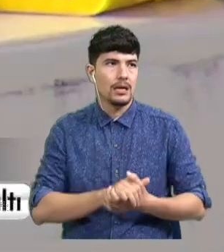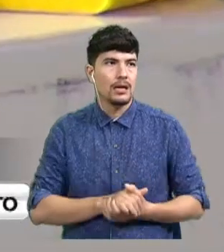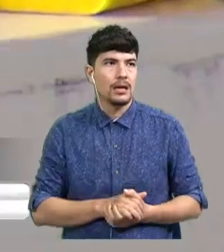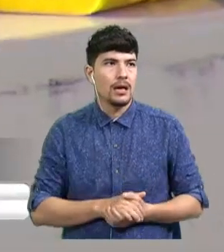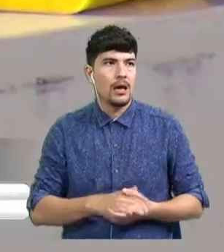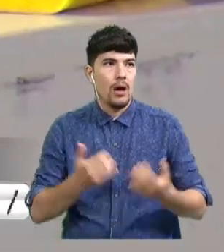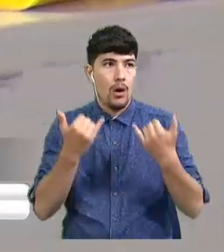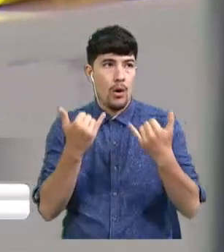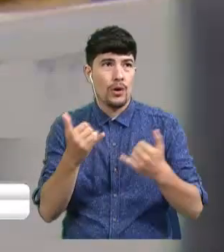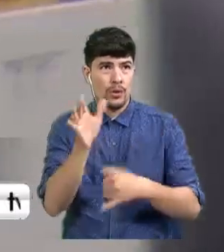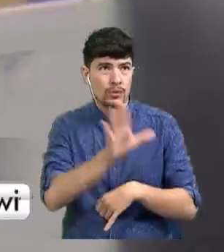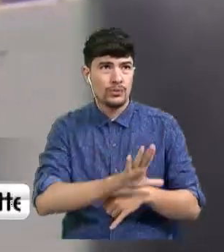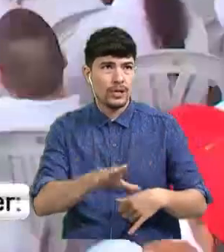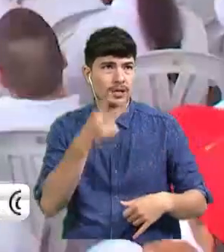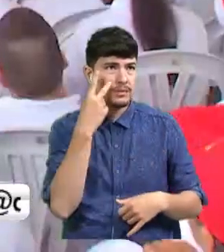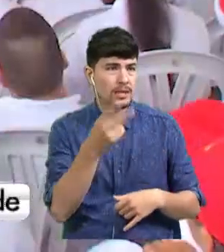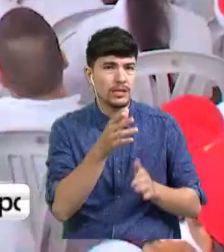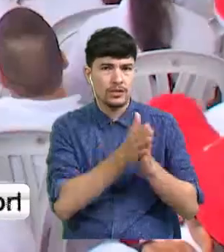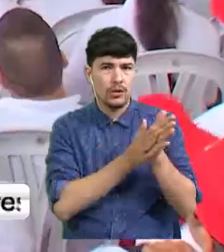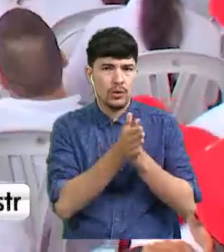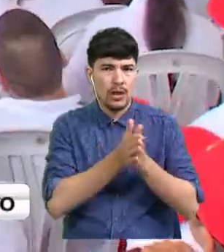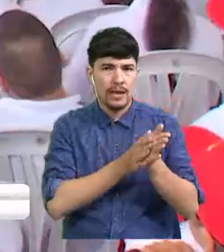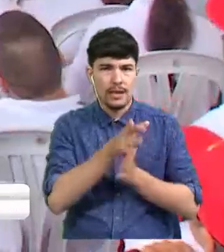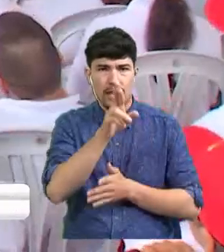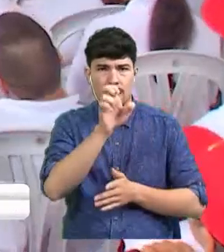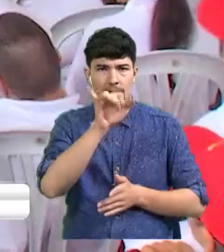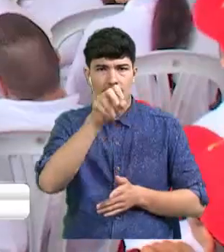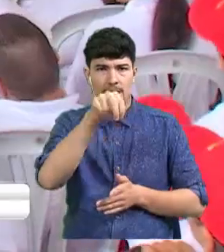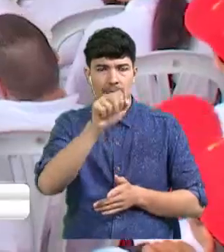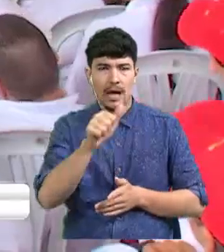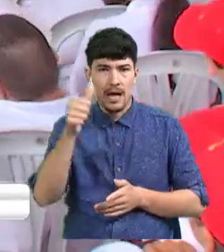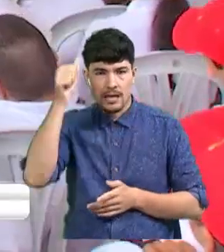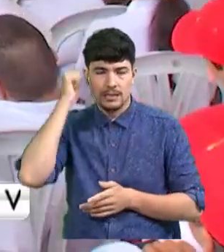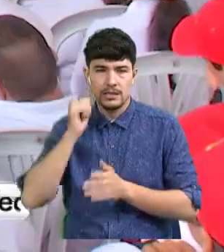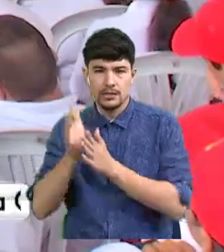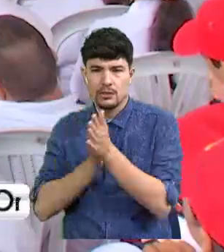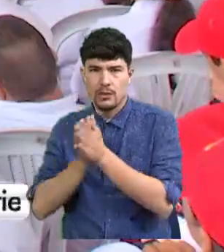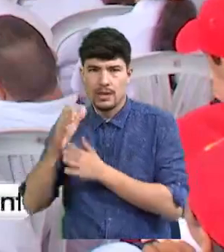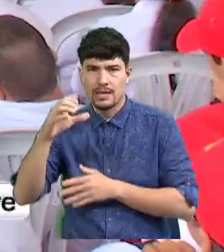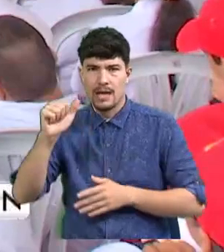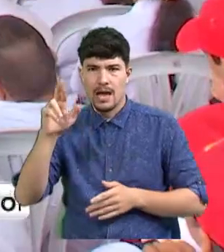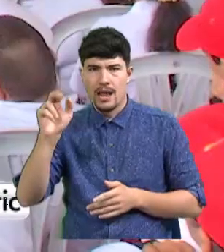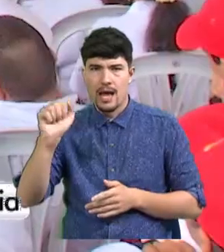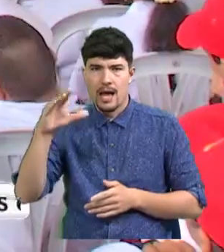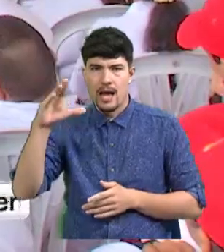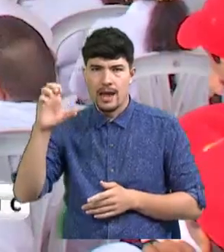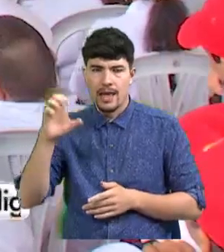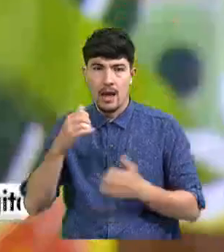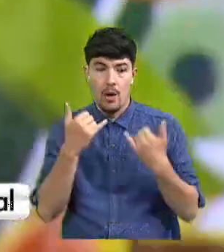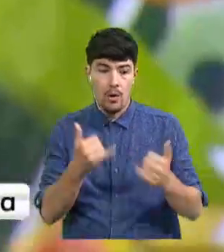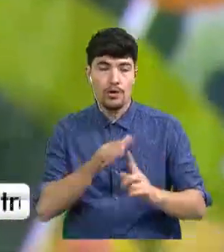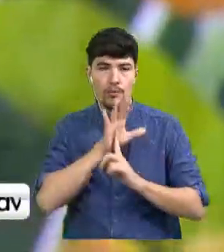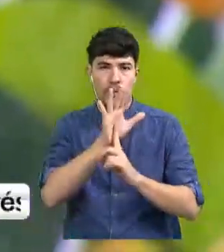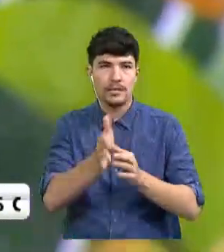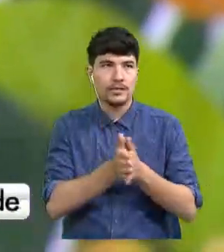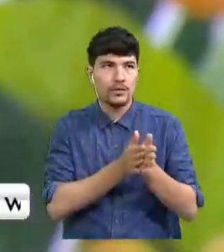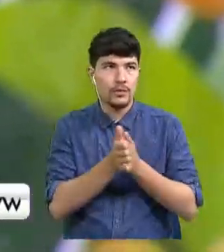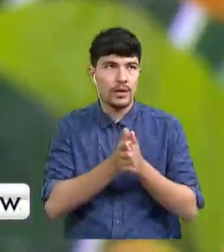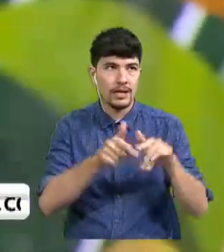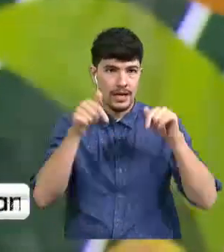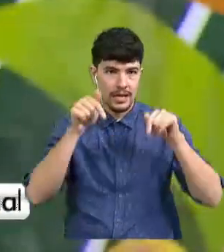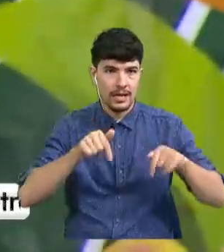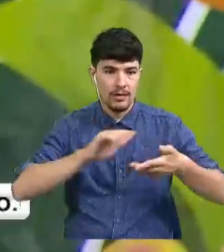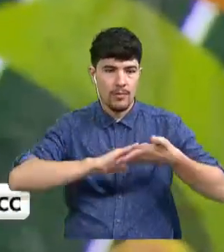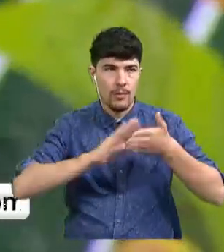hoy ustedes ven ahí el chocolate reina. Ayer teníamos un chocolate del Carare, de Cimitarra. Hoy estamos mostrando aquí en la